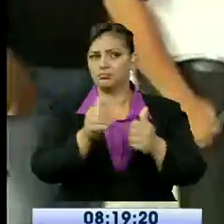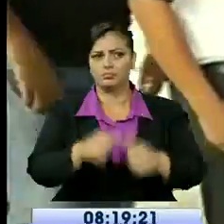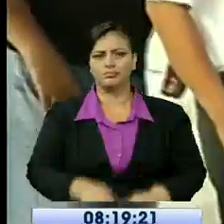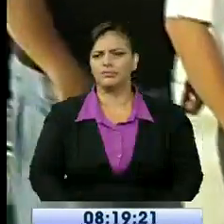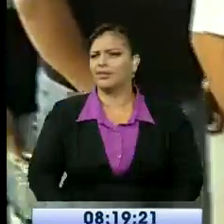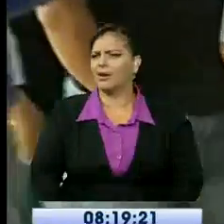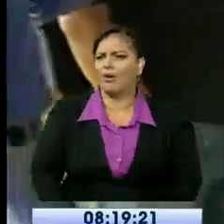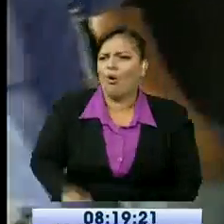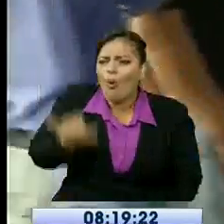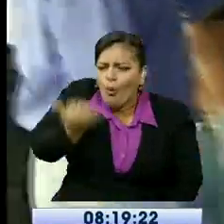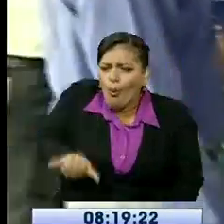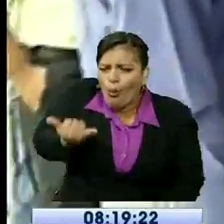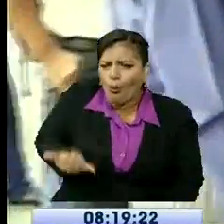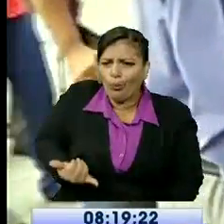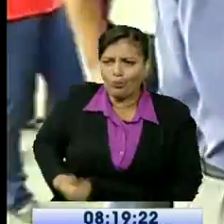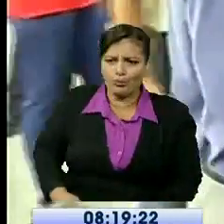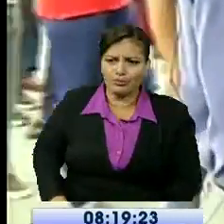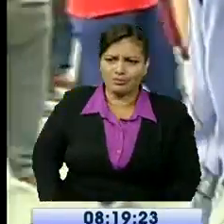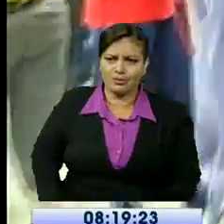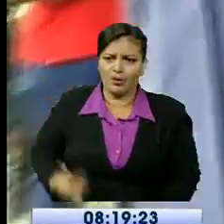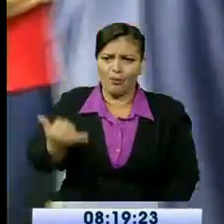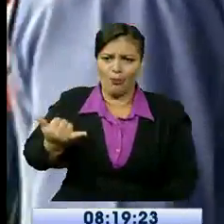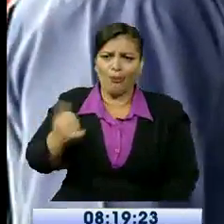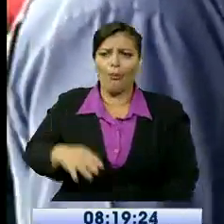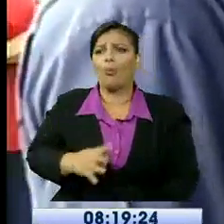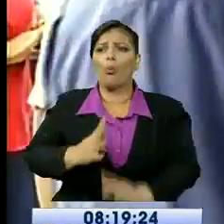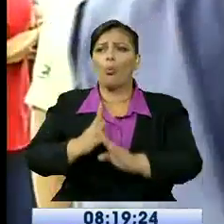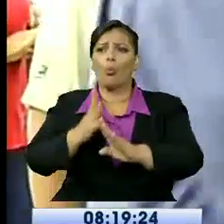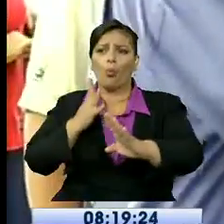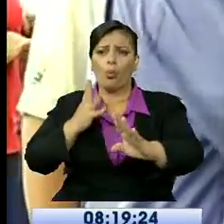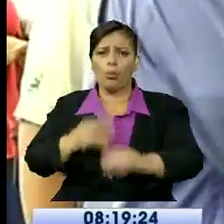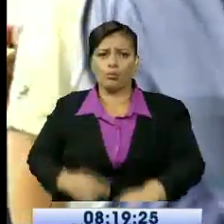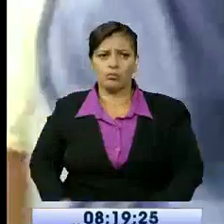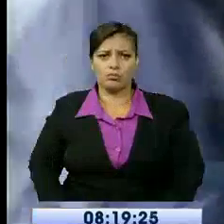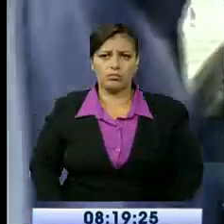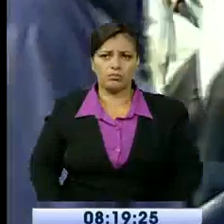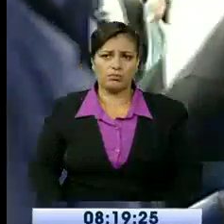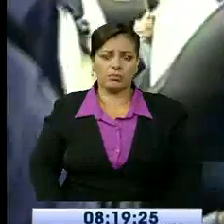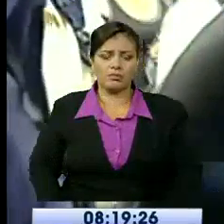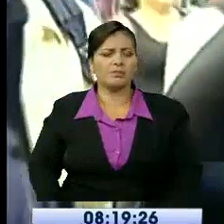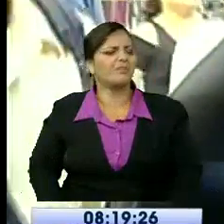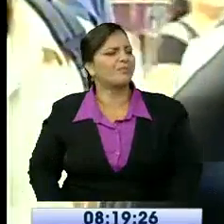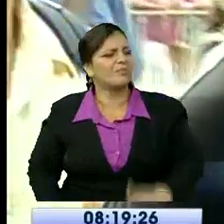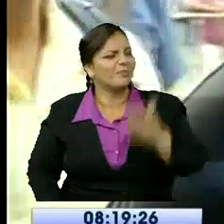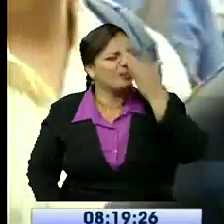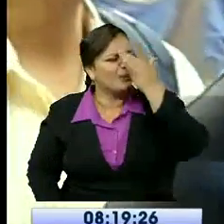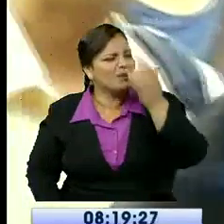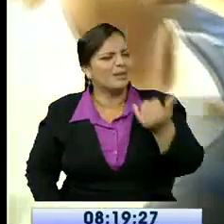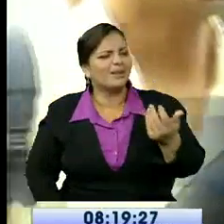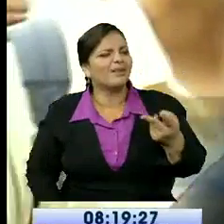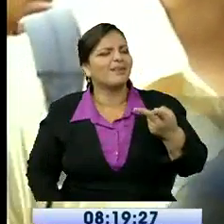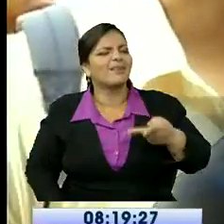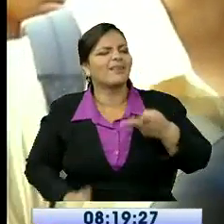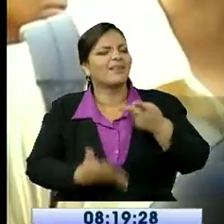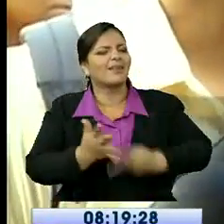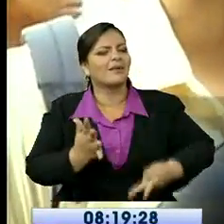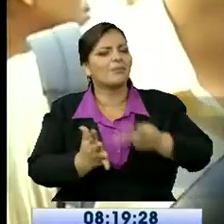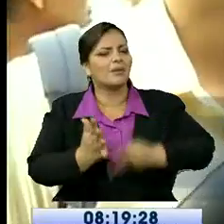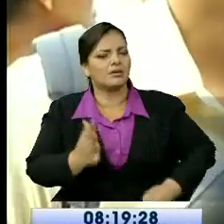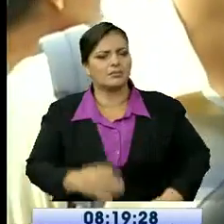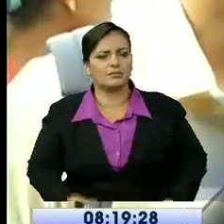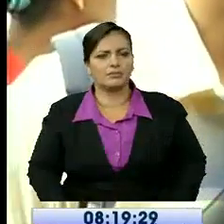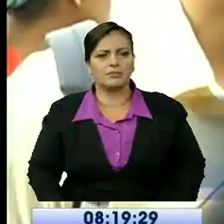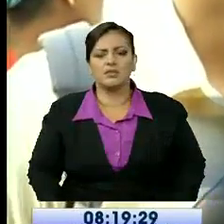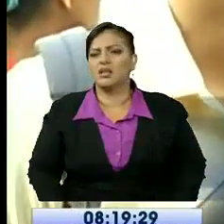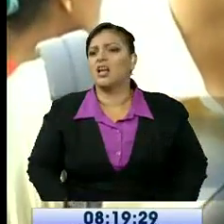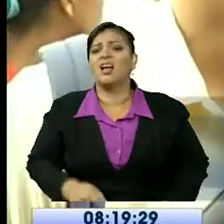hoy día recién, porque esto de aquí es un relajo aquí todos los días. ¿Qué pasa? ¿Qué es lo que ocurre por aquí? Aquí no hay vigilancia, no ponen respeto, todo